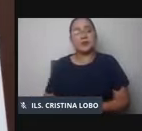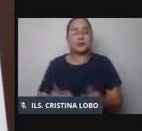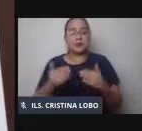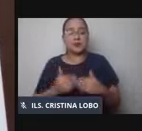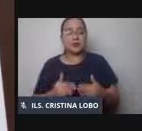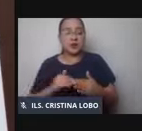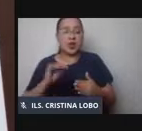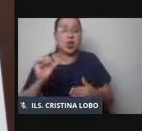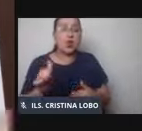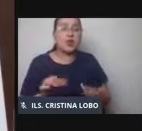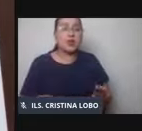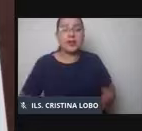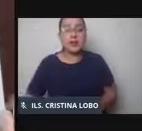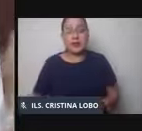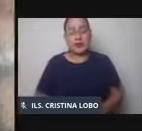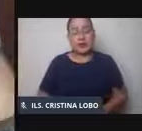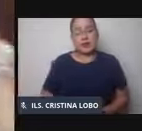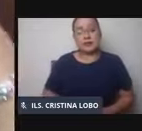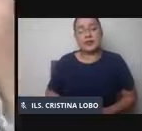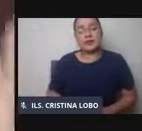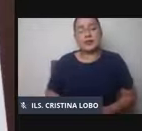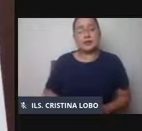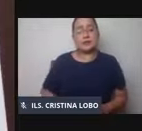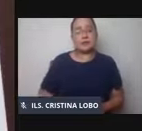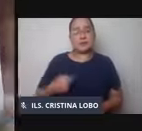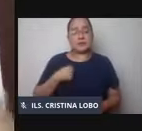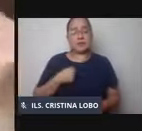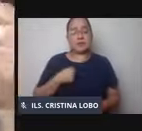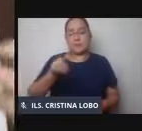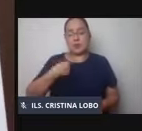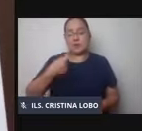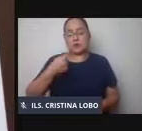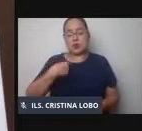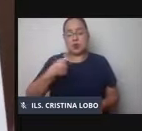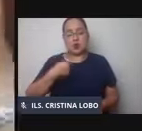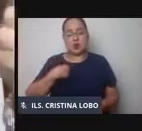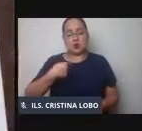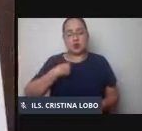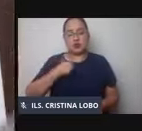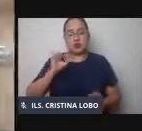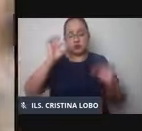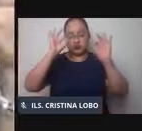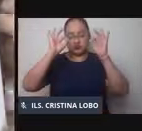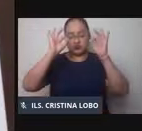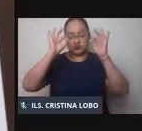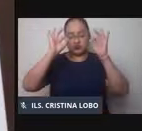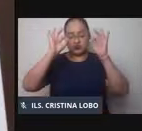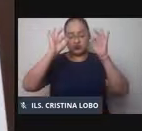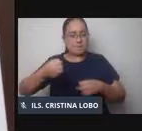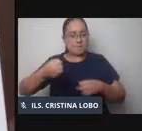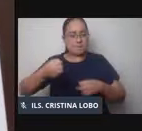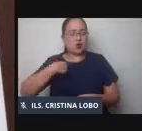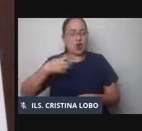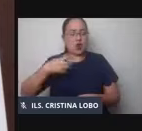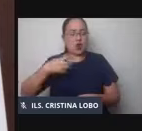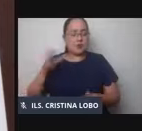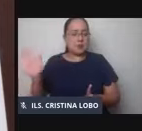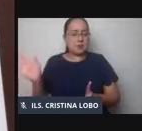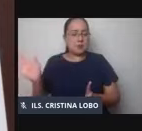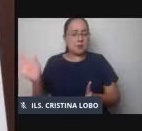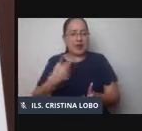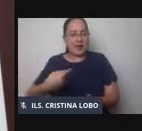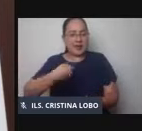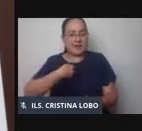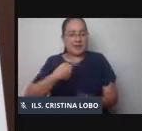las características, y bueno, que ahí yo me di así, mire, solita con, se llama eso calabacín. Calabacín, me di calabacín.